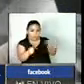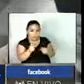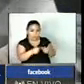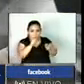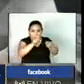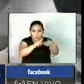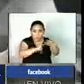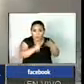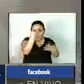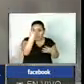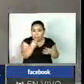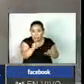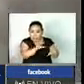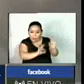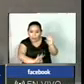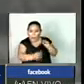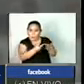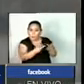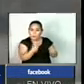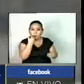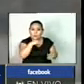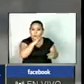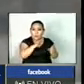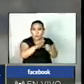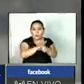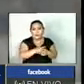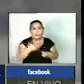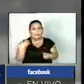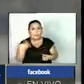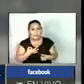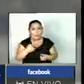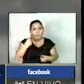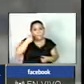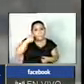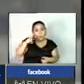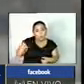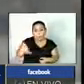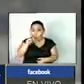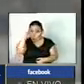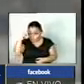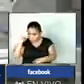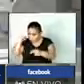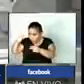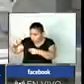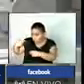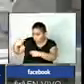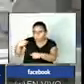casos al día en China por lo que el grupo cree que tendrá que probarla en el extranjero